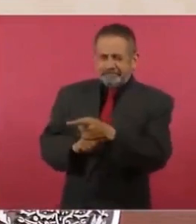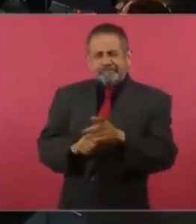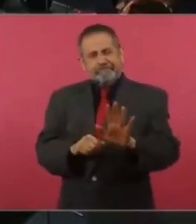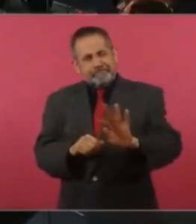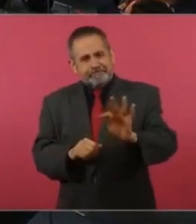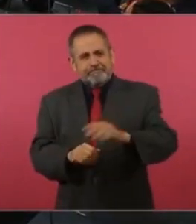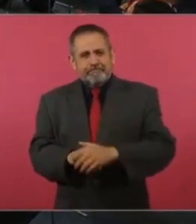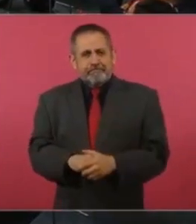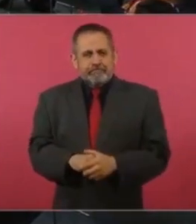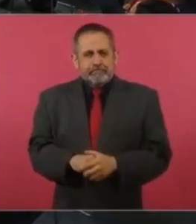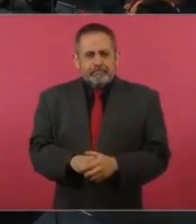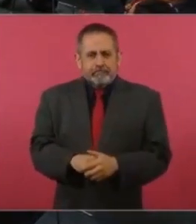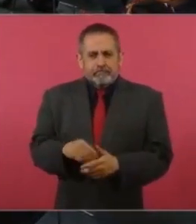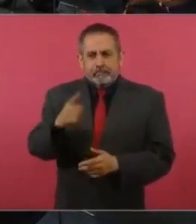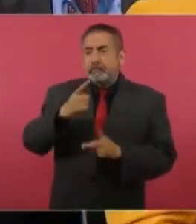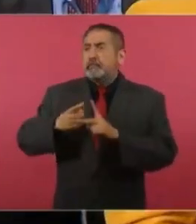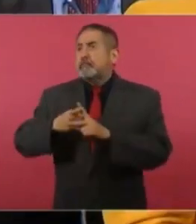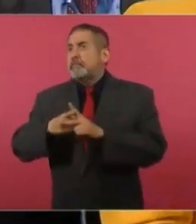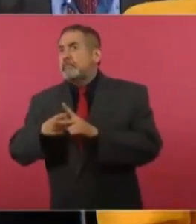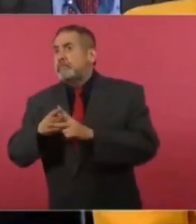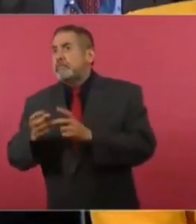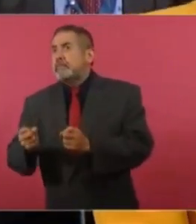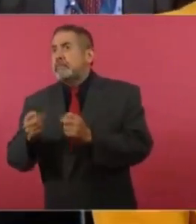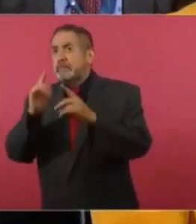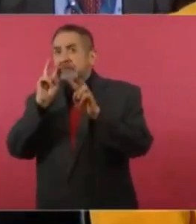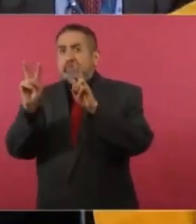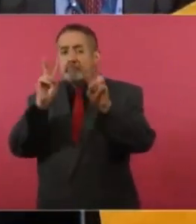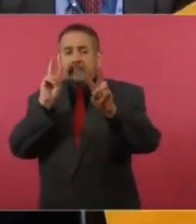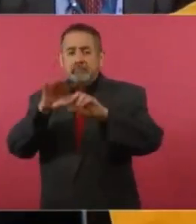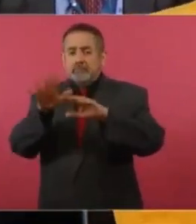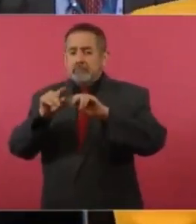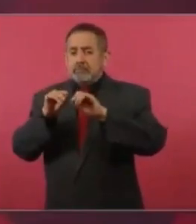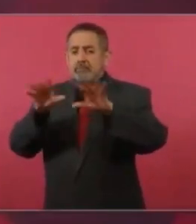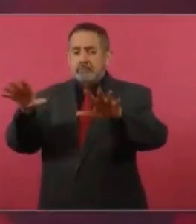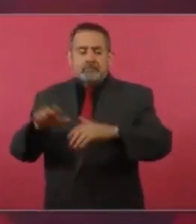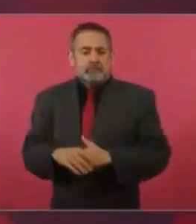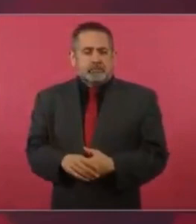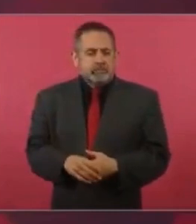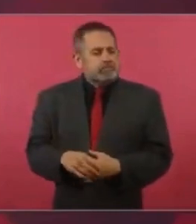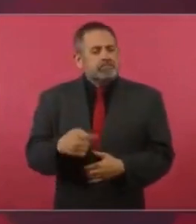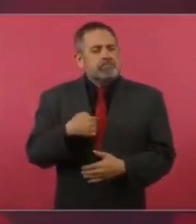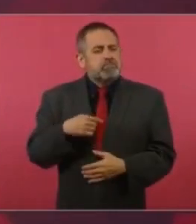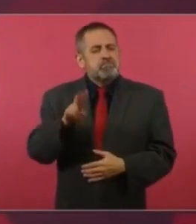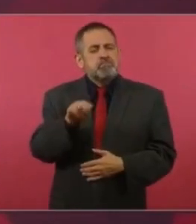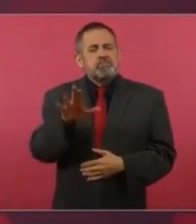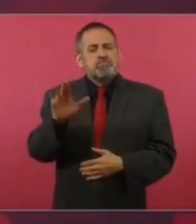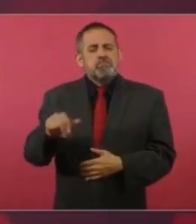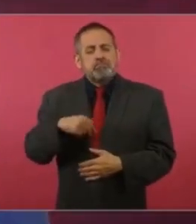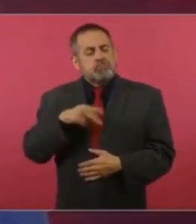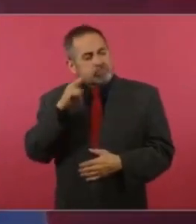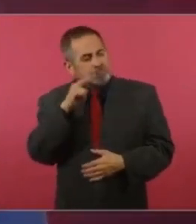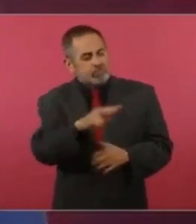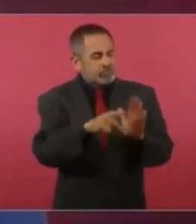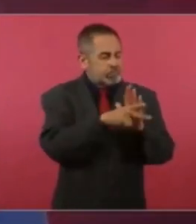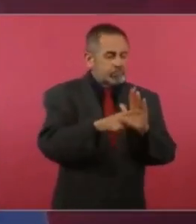Solo contabilizamos los anuncios y decimos lo que está a la vista de todos, presidente. Nunca he visto una nota del